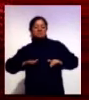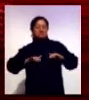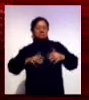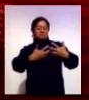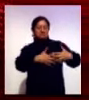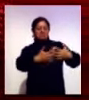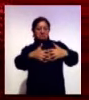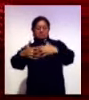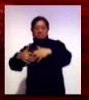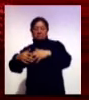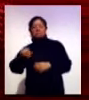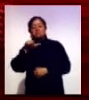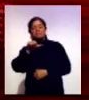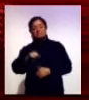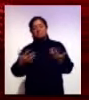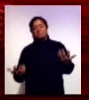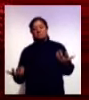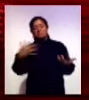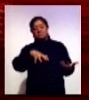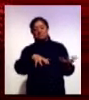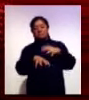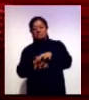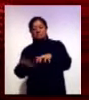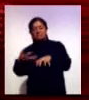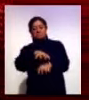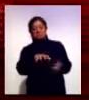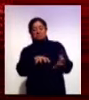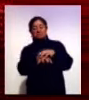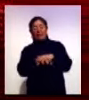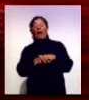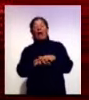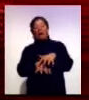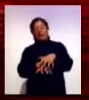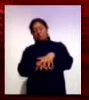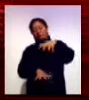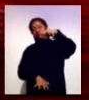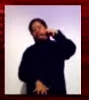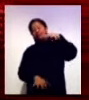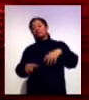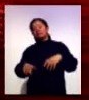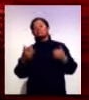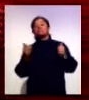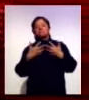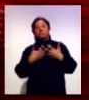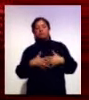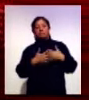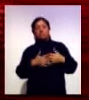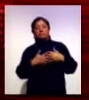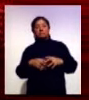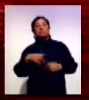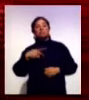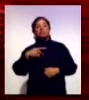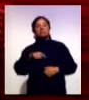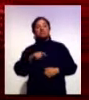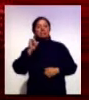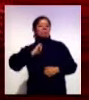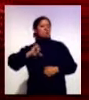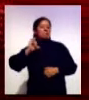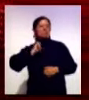integrando los textiles que se ocupaban, pero con máquinas. Pero pues de las máquinas rústicas,